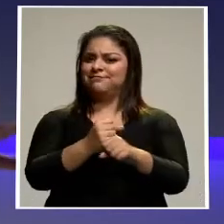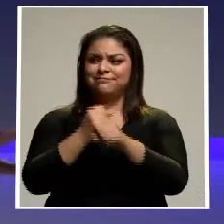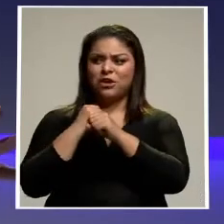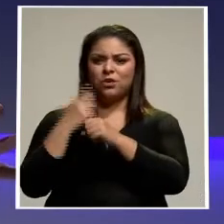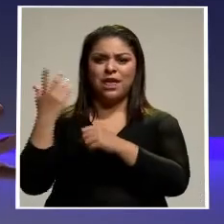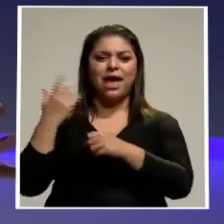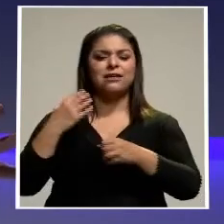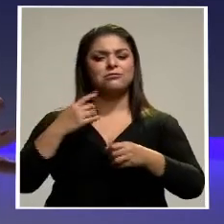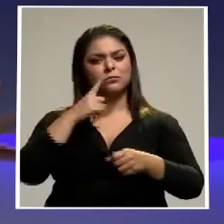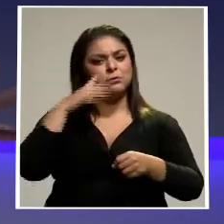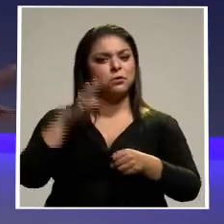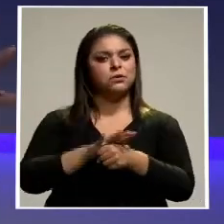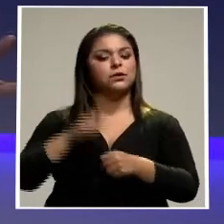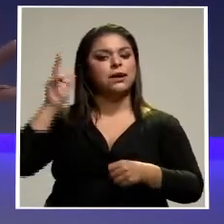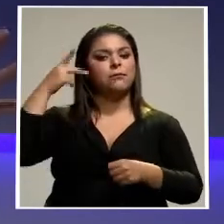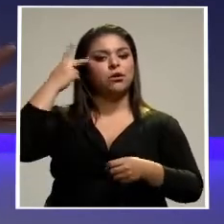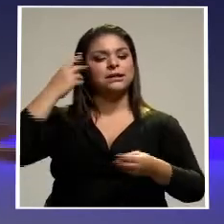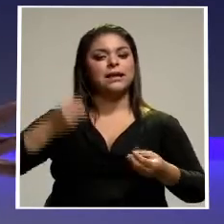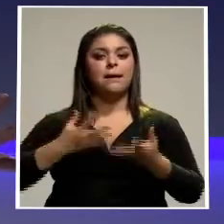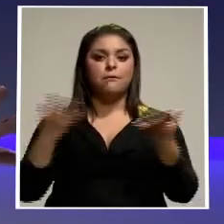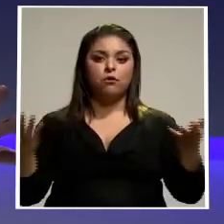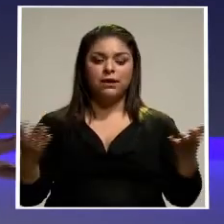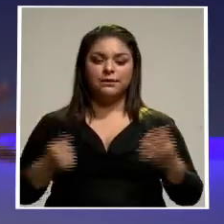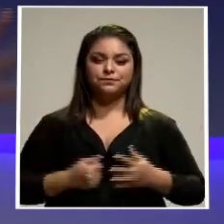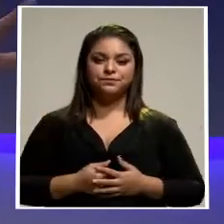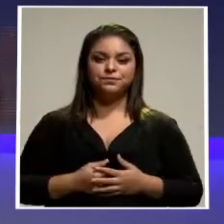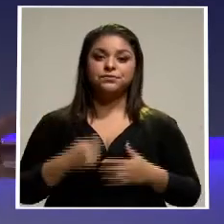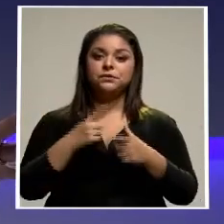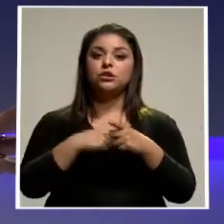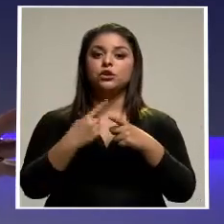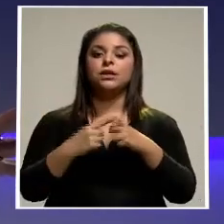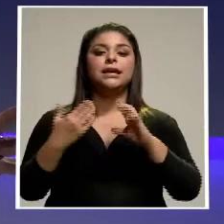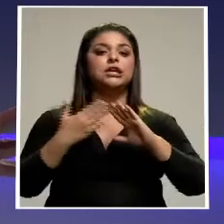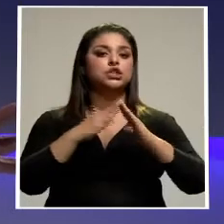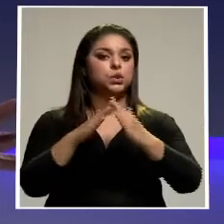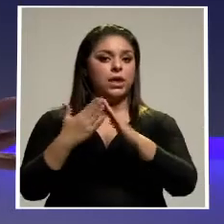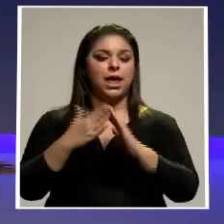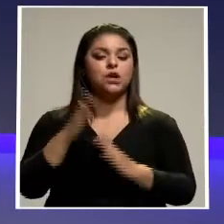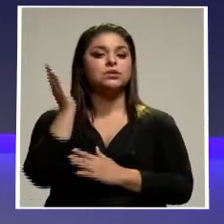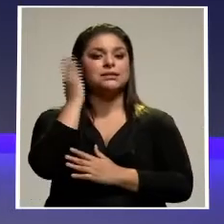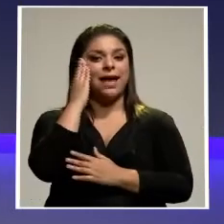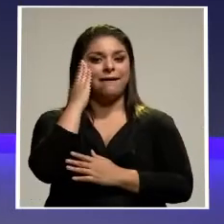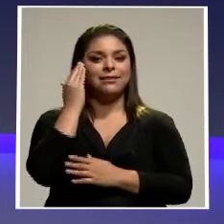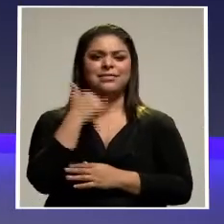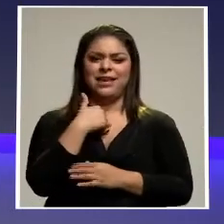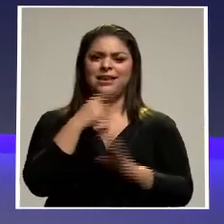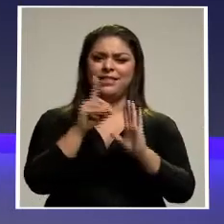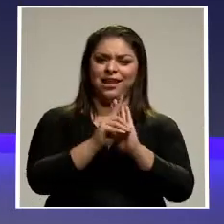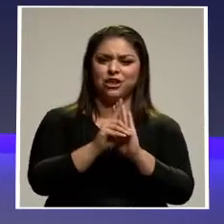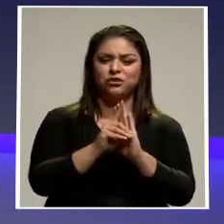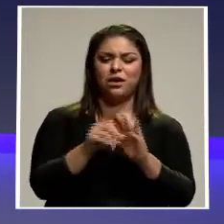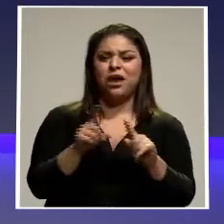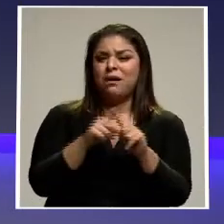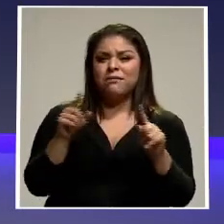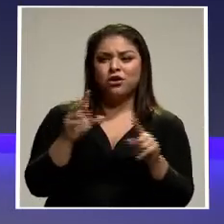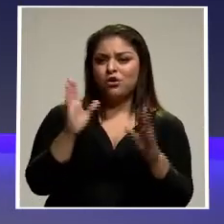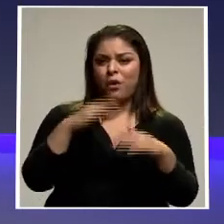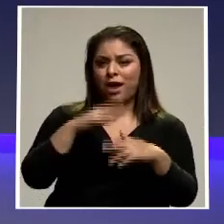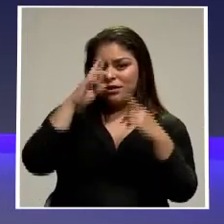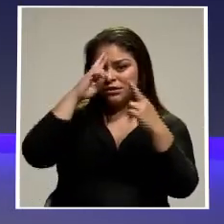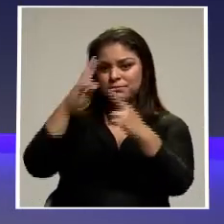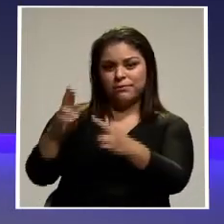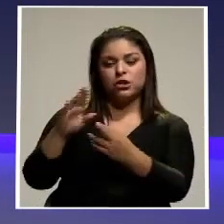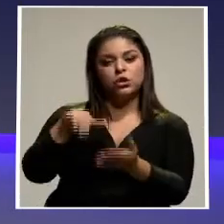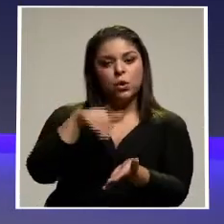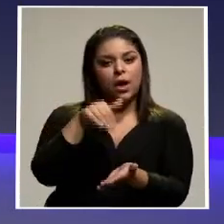pública. Entonces, el ciudadano sabe que tiene este derecho, pero ni se lo respetan a nivel local,